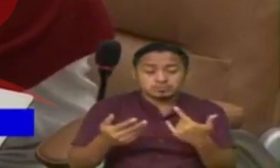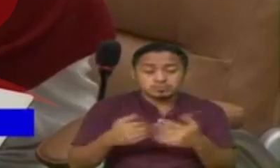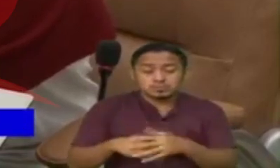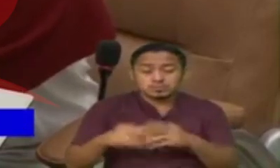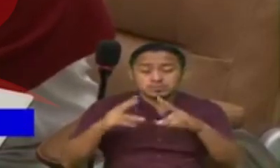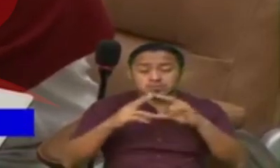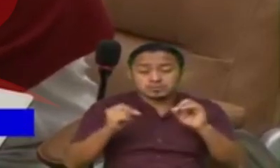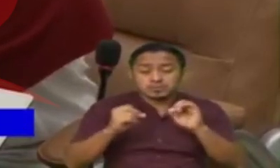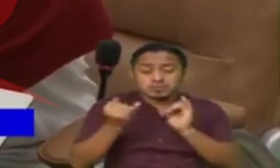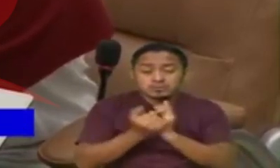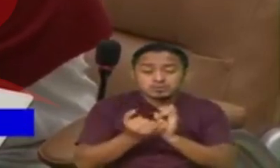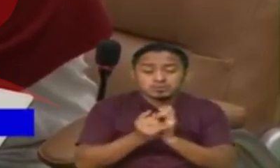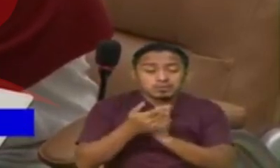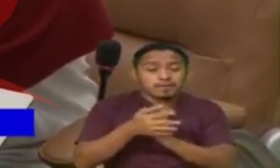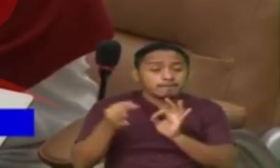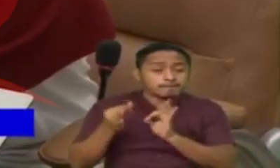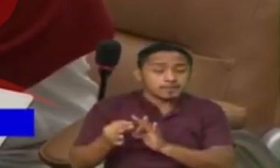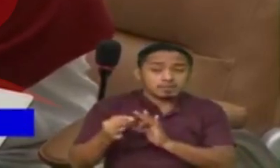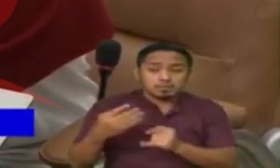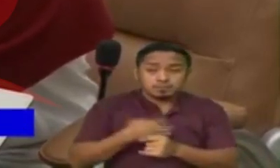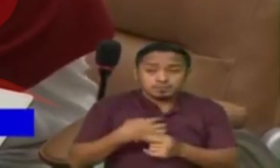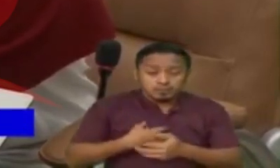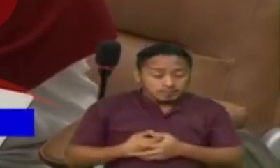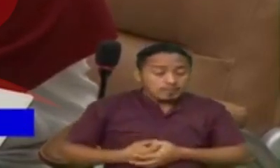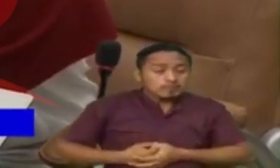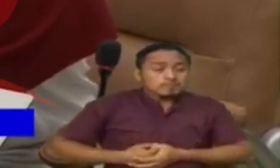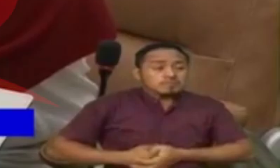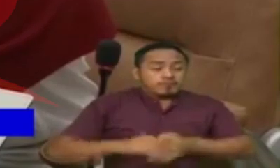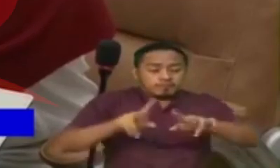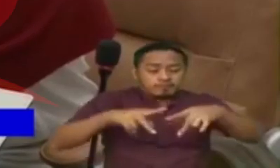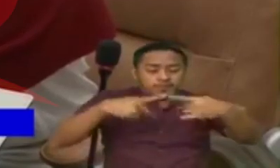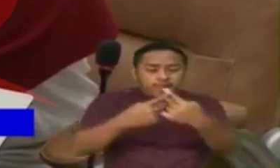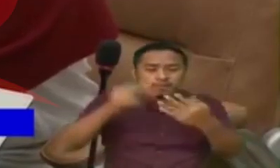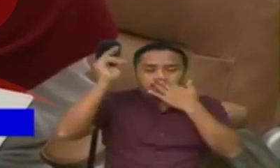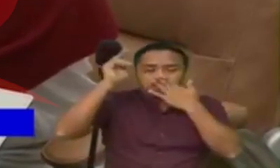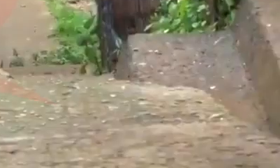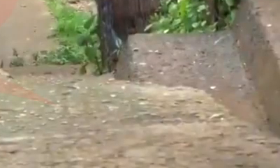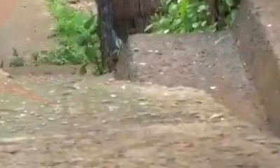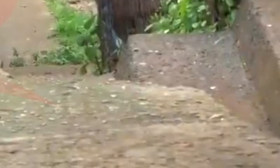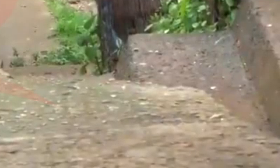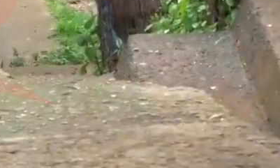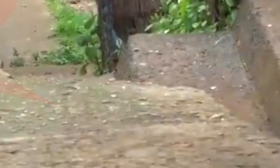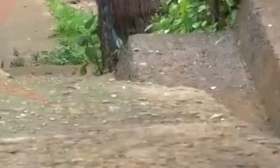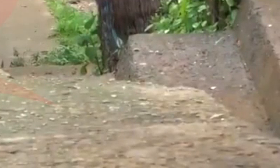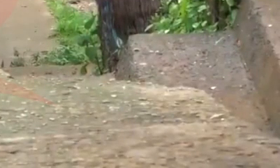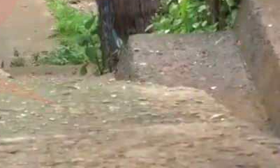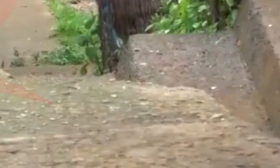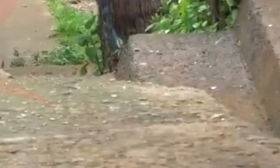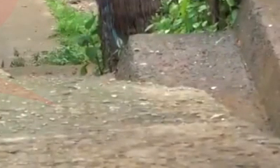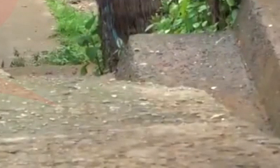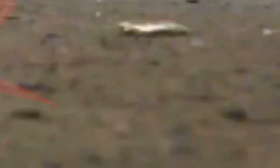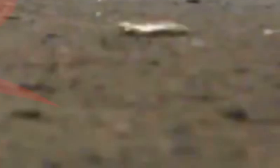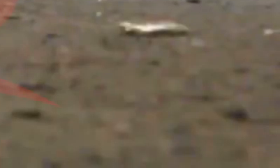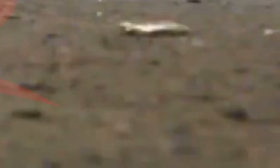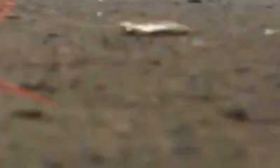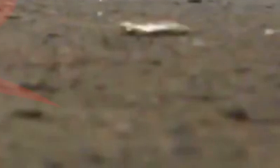los extranjeros que vayan a invertir en sectores y territorios de los pueblos originarios y afrodescendientes. Y que